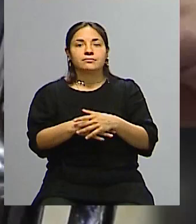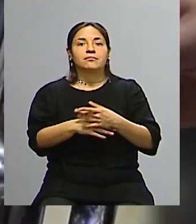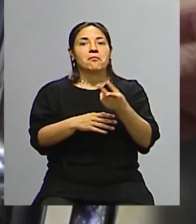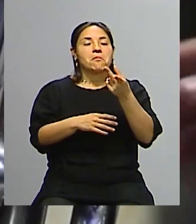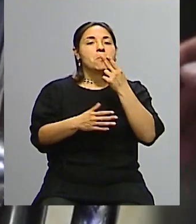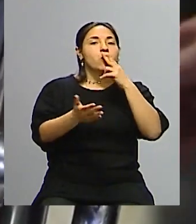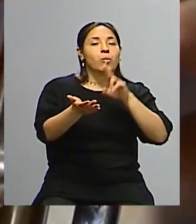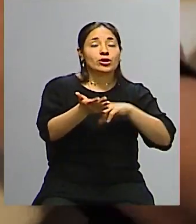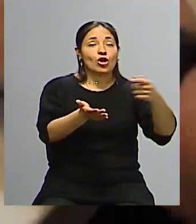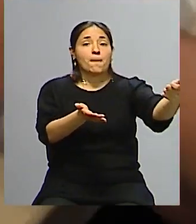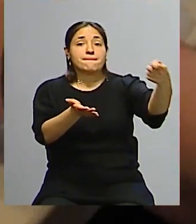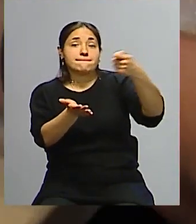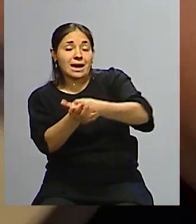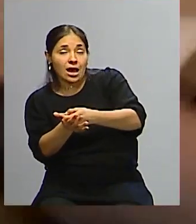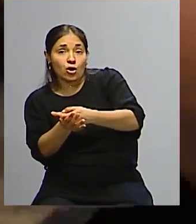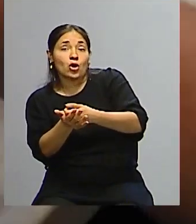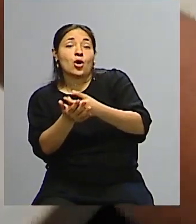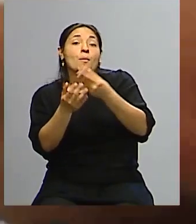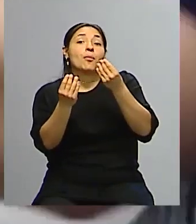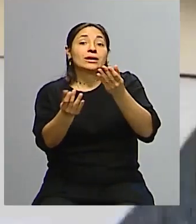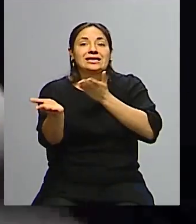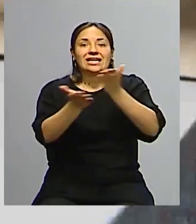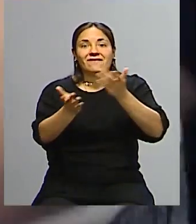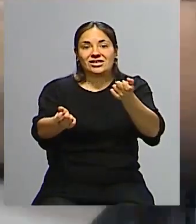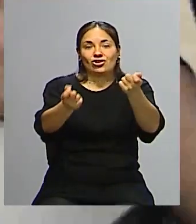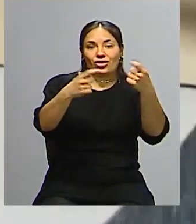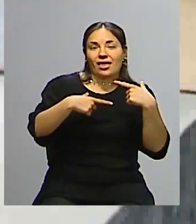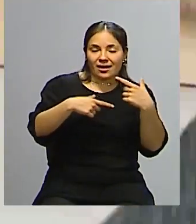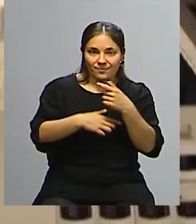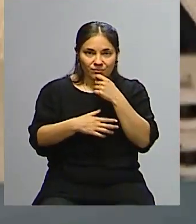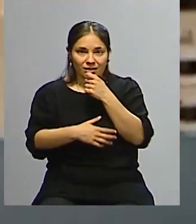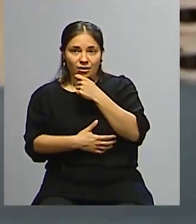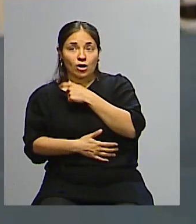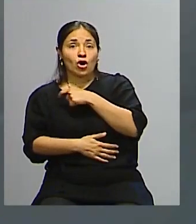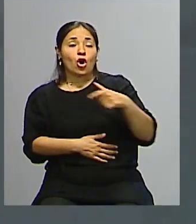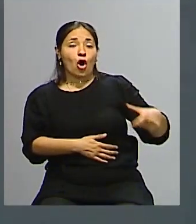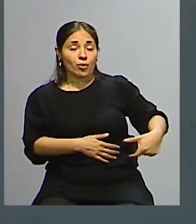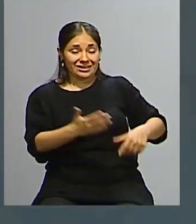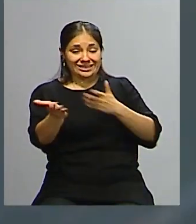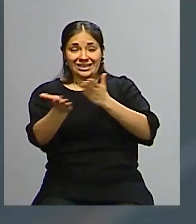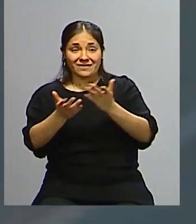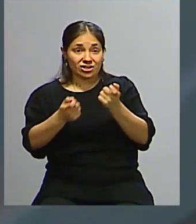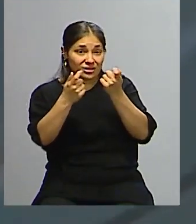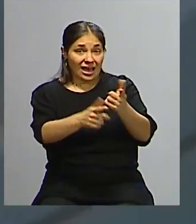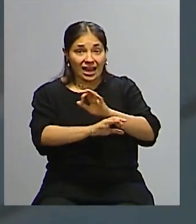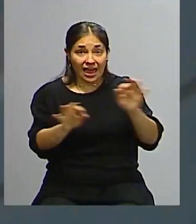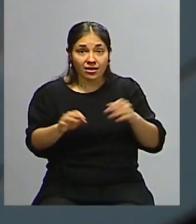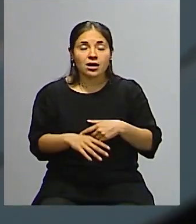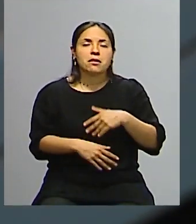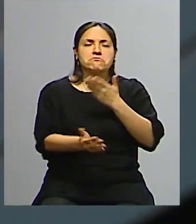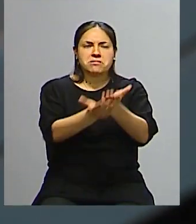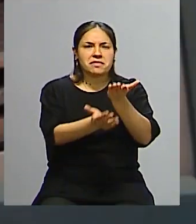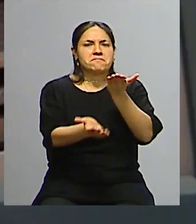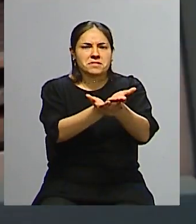aporto porque voy a recibir este servicio. Cuando el Estado no recibe el servicio, el Estado no presta, perdón, el servicio y sigue exigiendo que